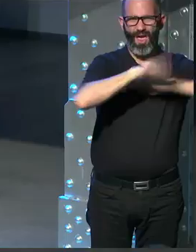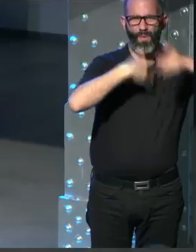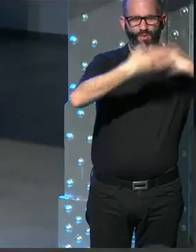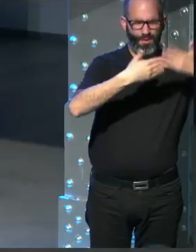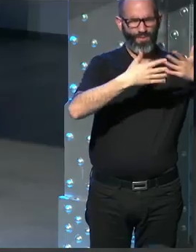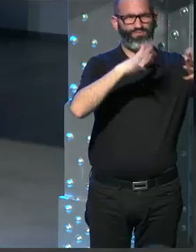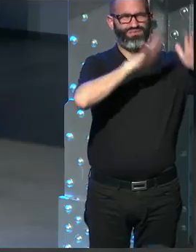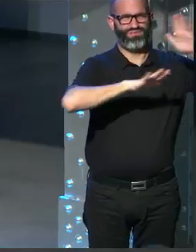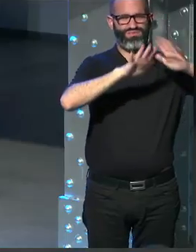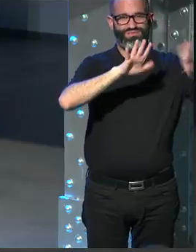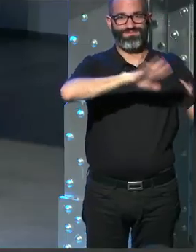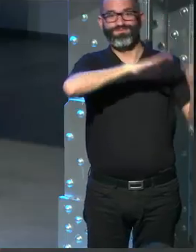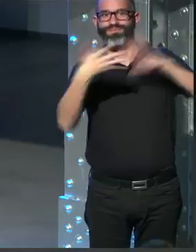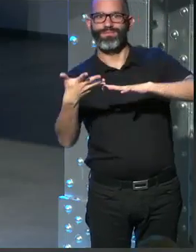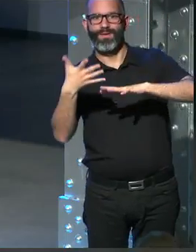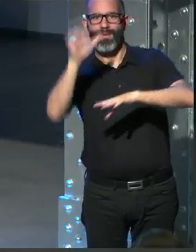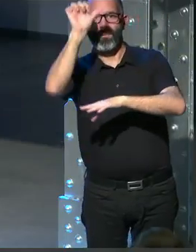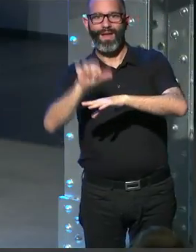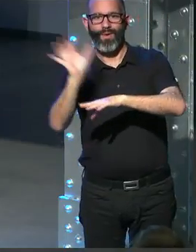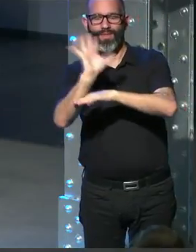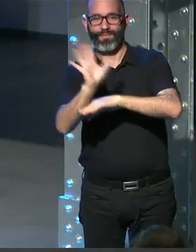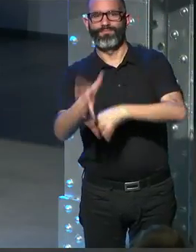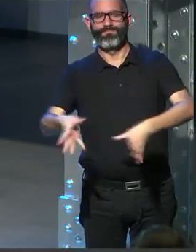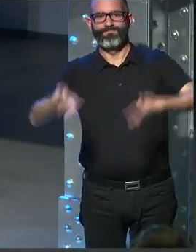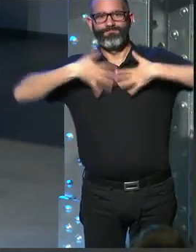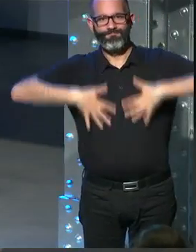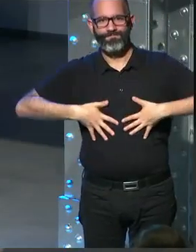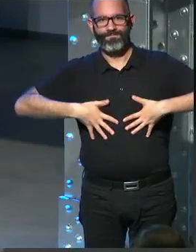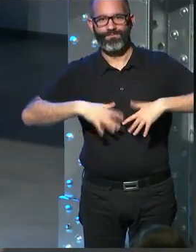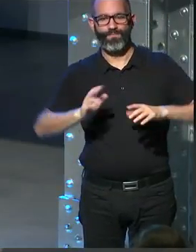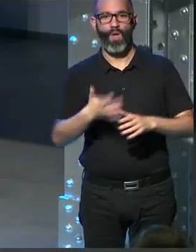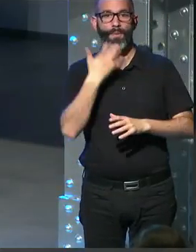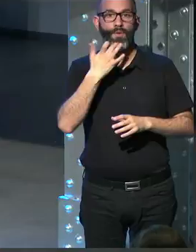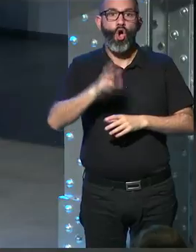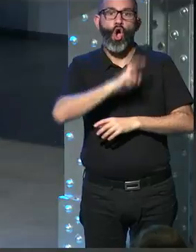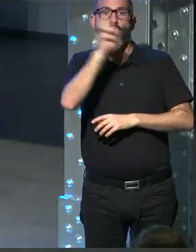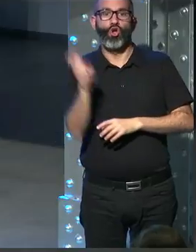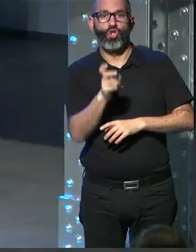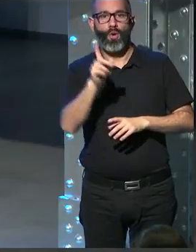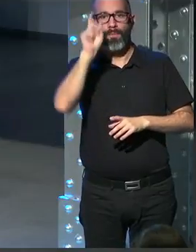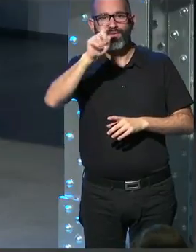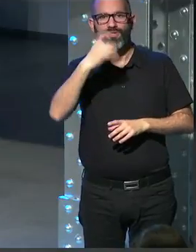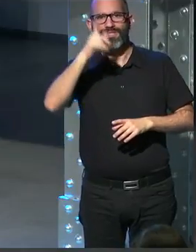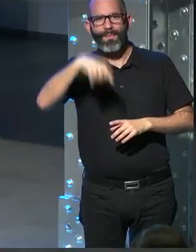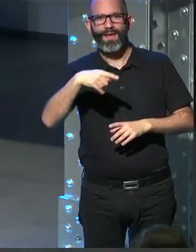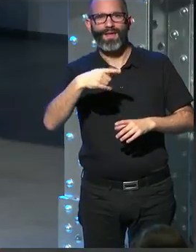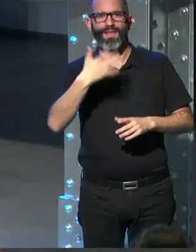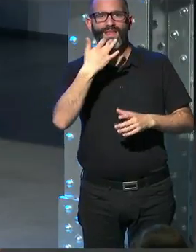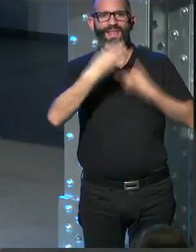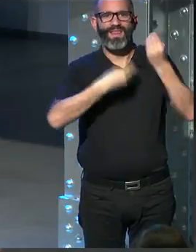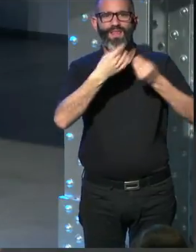inmediatamente. Y he tenido otros profesores que intentando hacer algo parecido y novedoso con literatura hicieron un